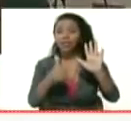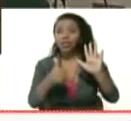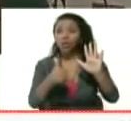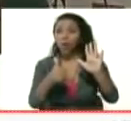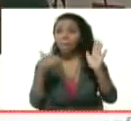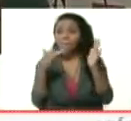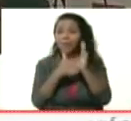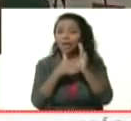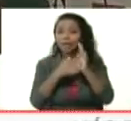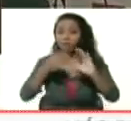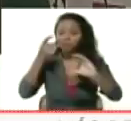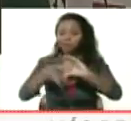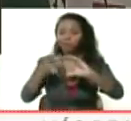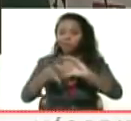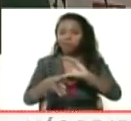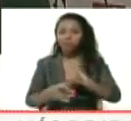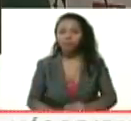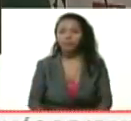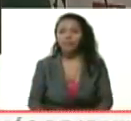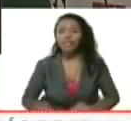6.600.000 carnetizados.